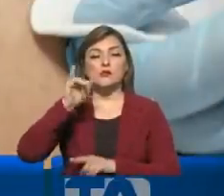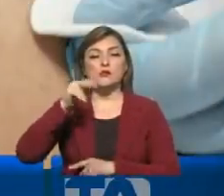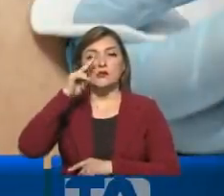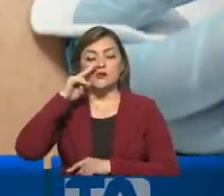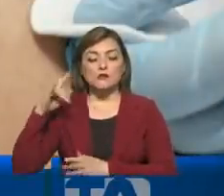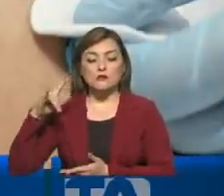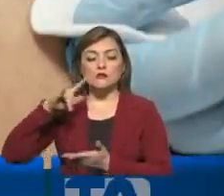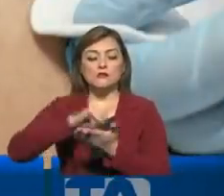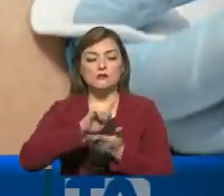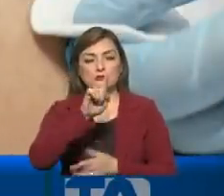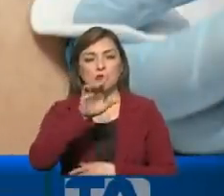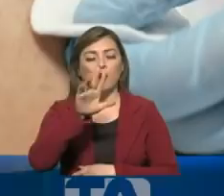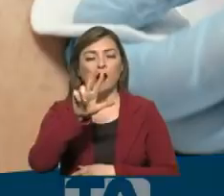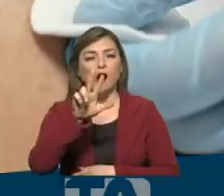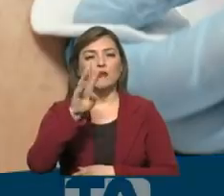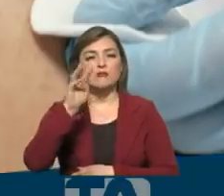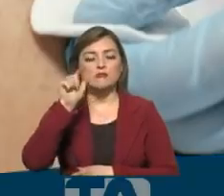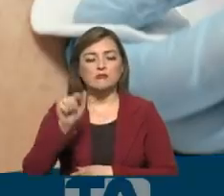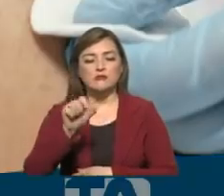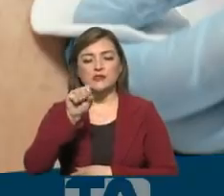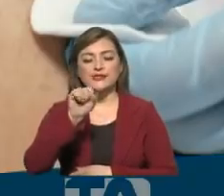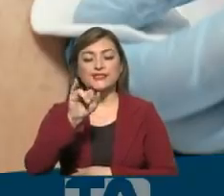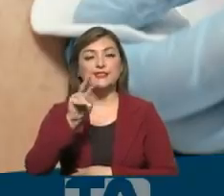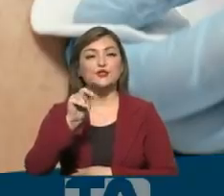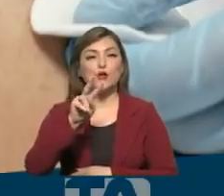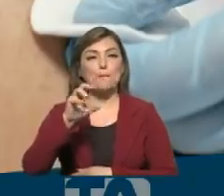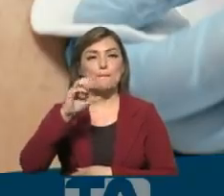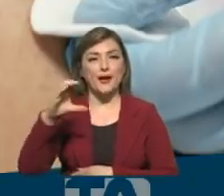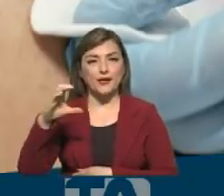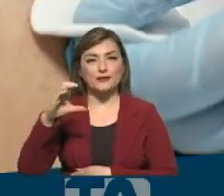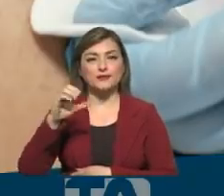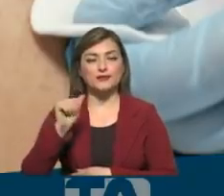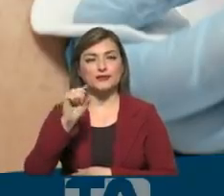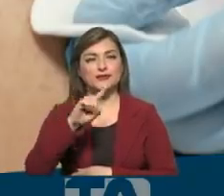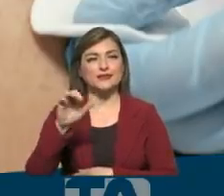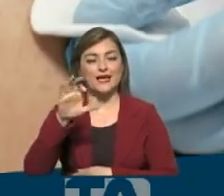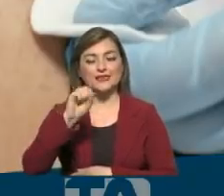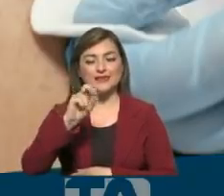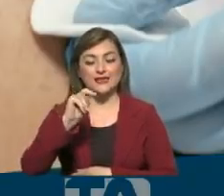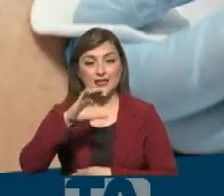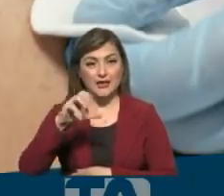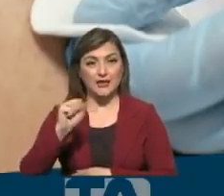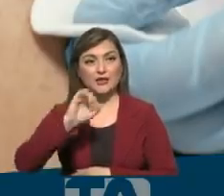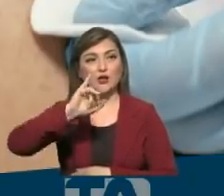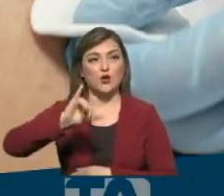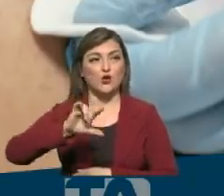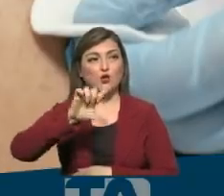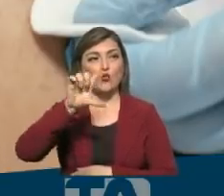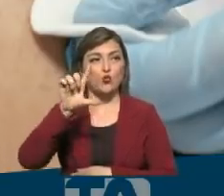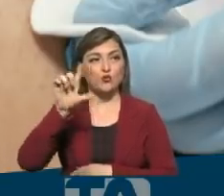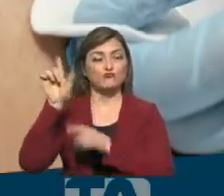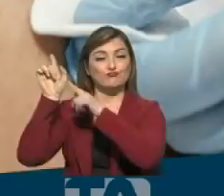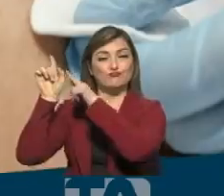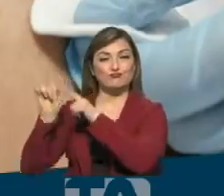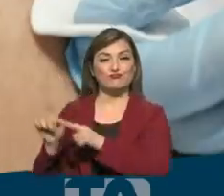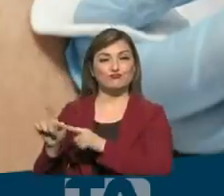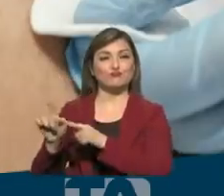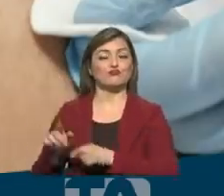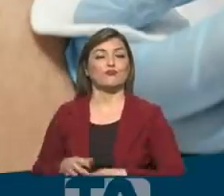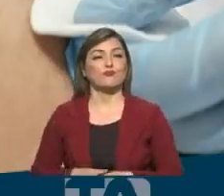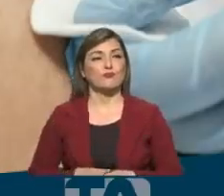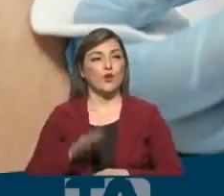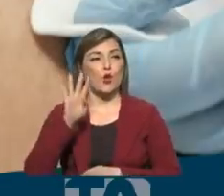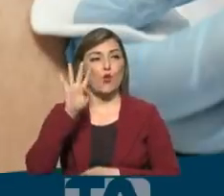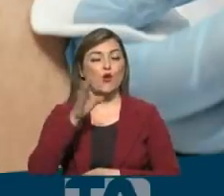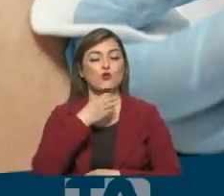llegarán 136.000 dosis de Sinovac y AstraZeneca. En julio, 6 millones más de la iniciativa COVAX Facility. En agosto,